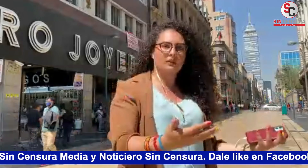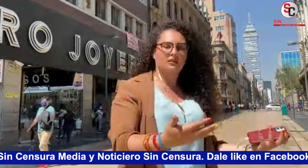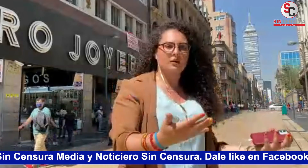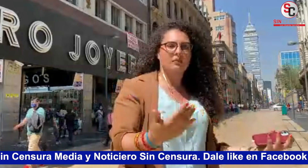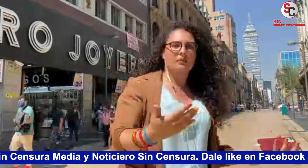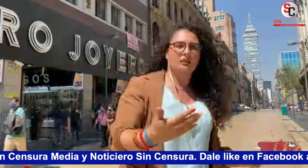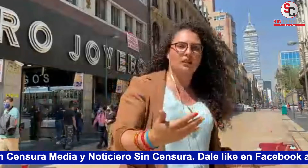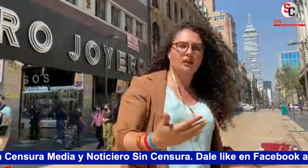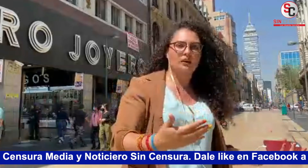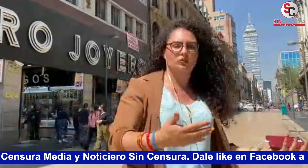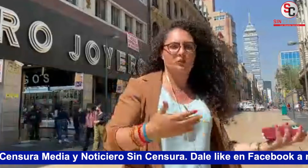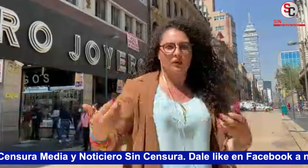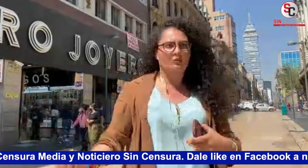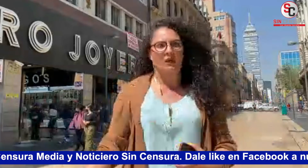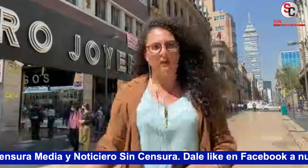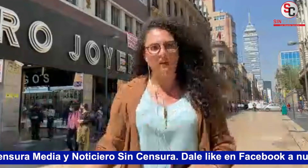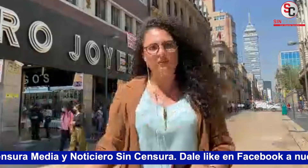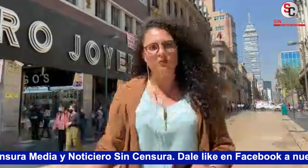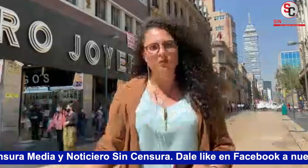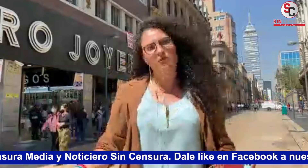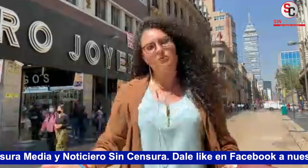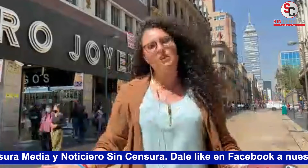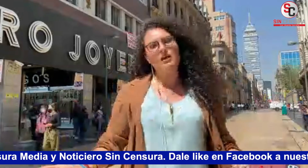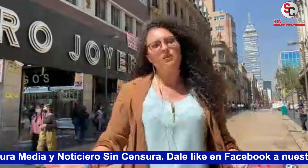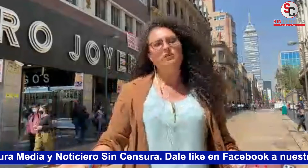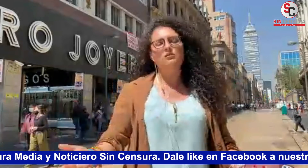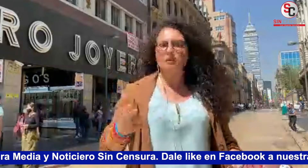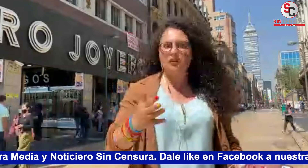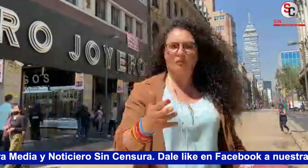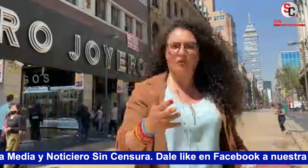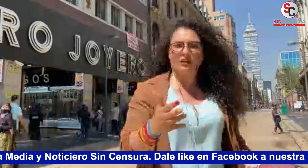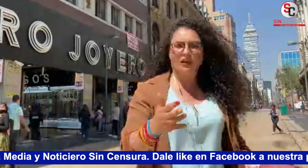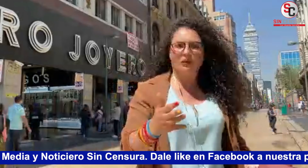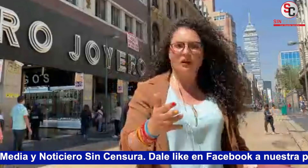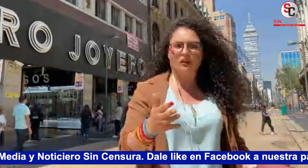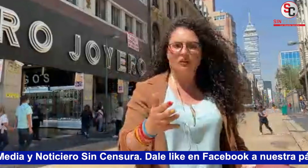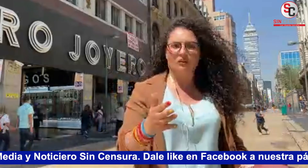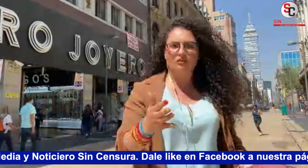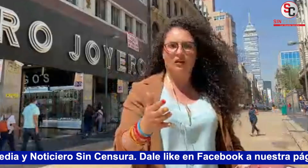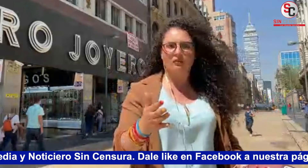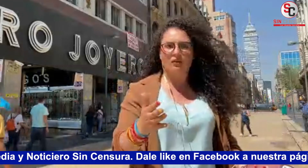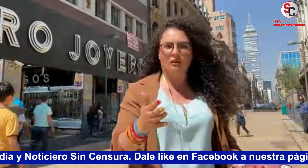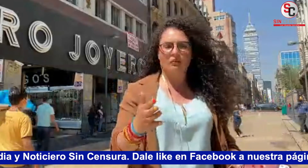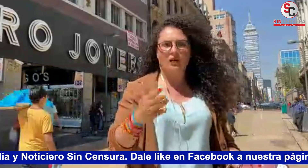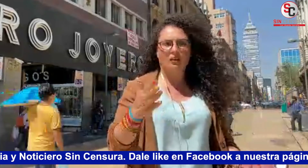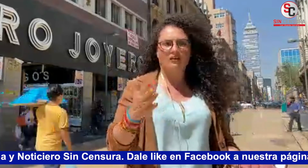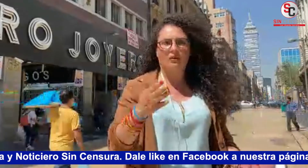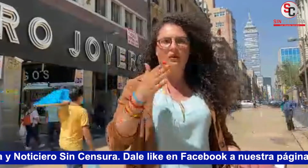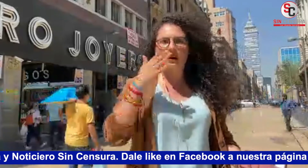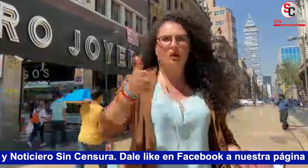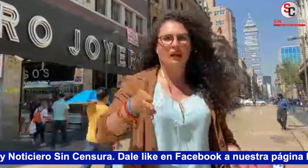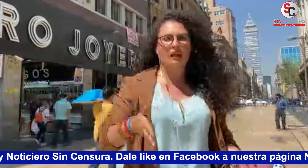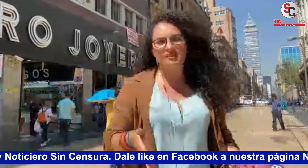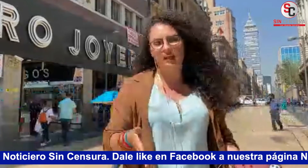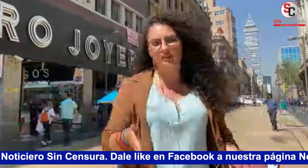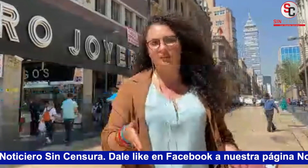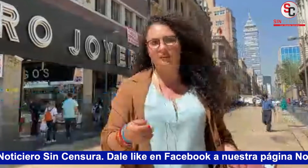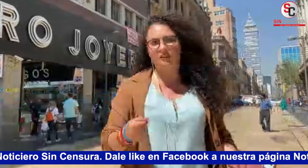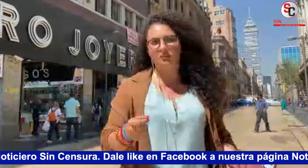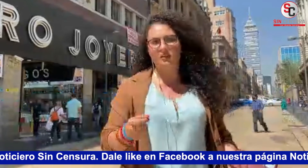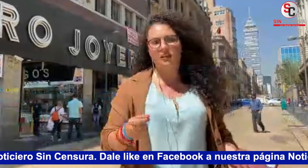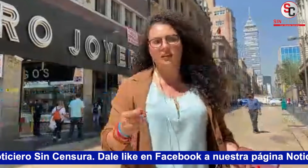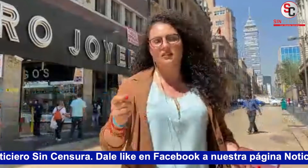rindamos pleitesía y por otra parte quieren que nos le pongamos al pedo a Estados Unidos. ¿Cómo está? ¿Se podrían poner de acuerdo los del Reforma? ¿Podrían desayunar